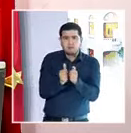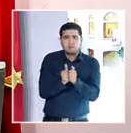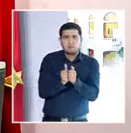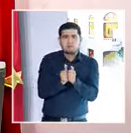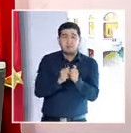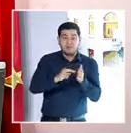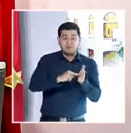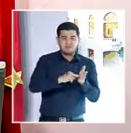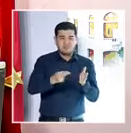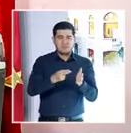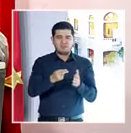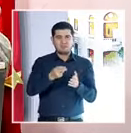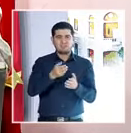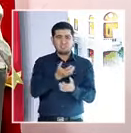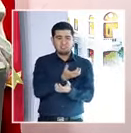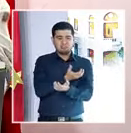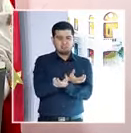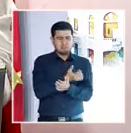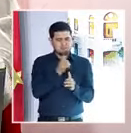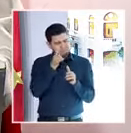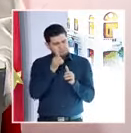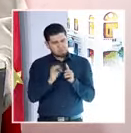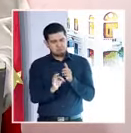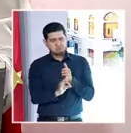los técnicos y científicos